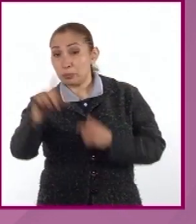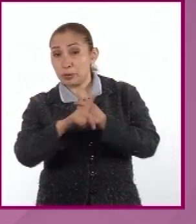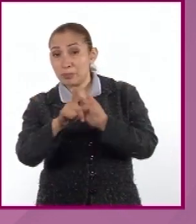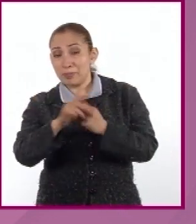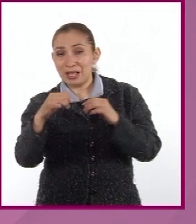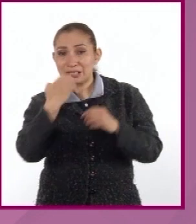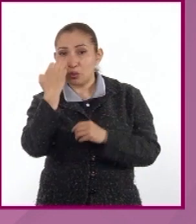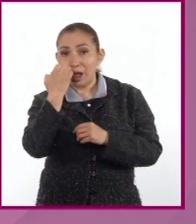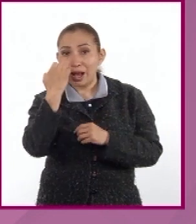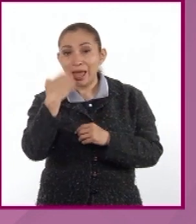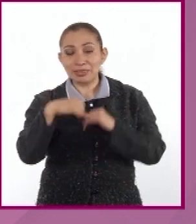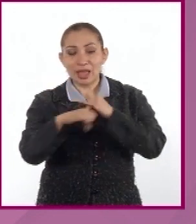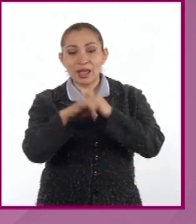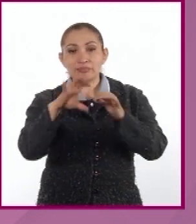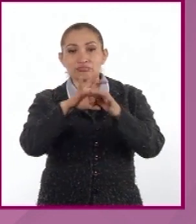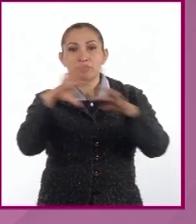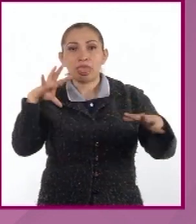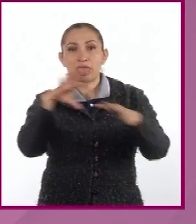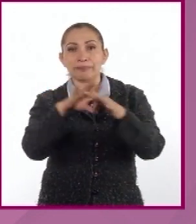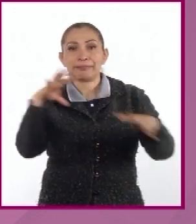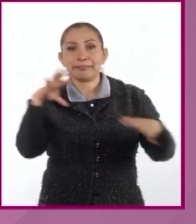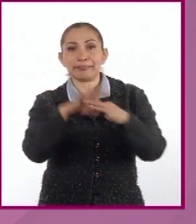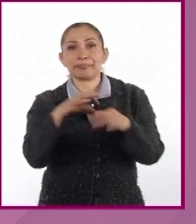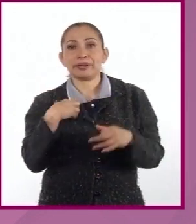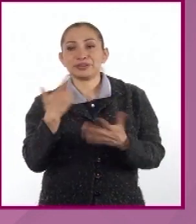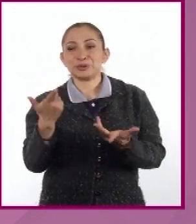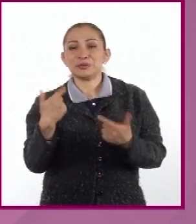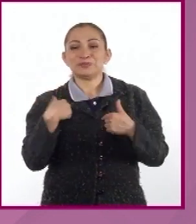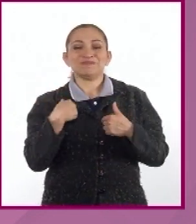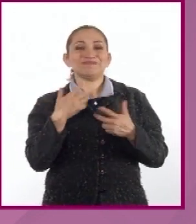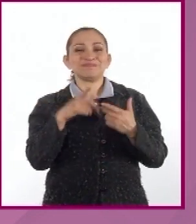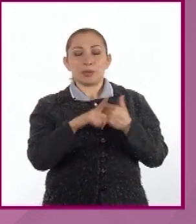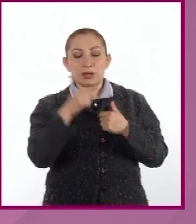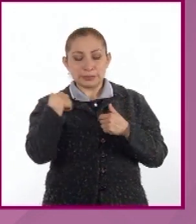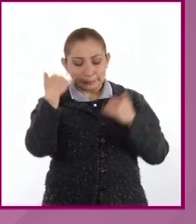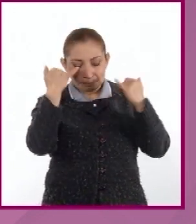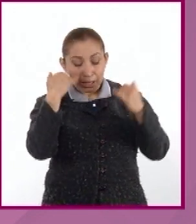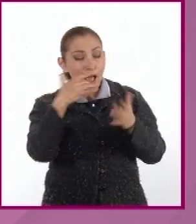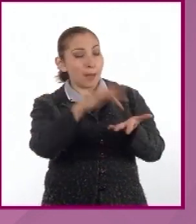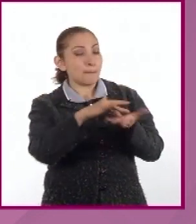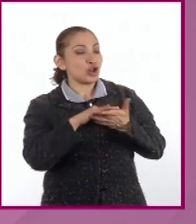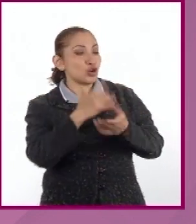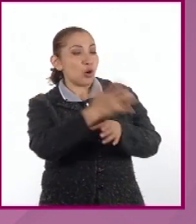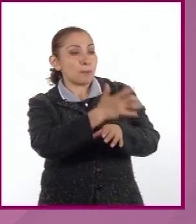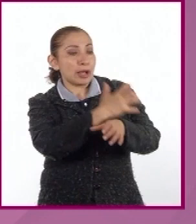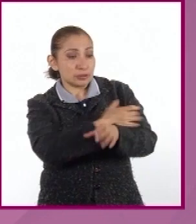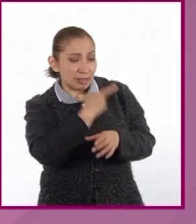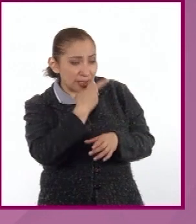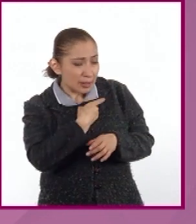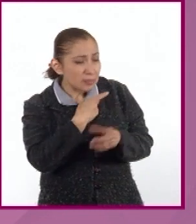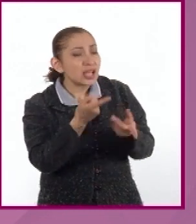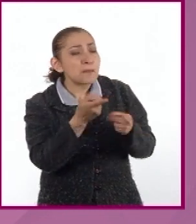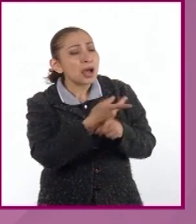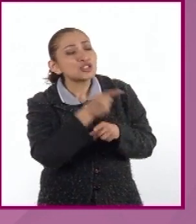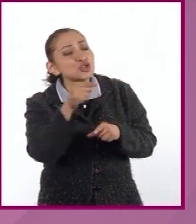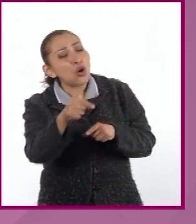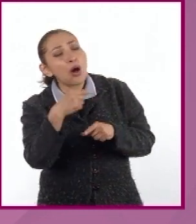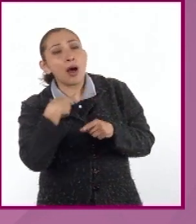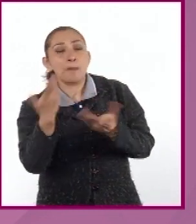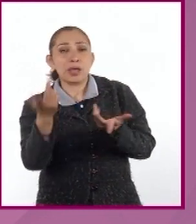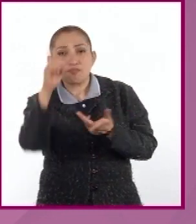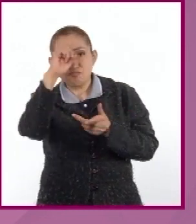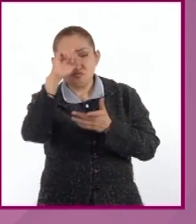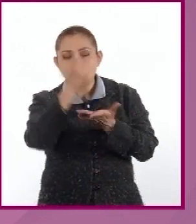es que se me va el internet y para no entrar en conflicto lo resuelvo pidiendo apoyo a mis compañeros de clase o a mi